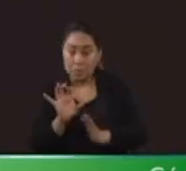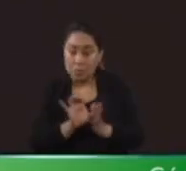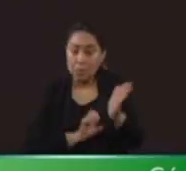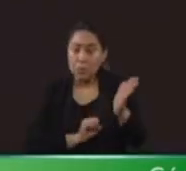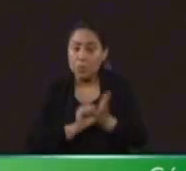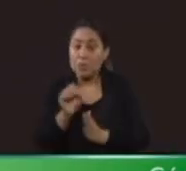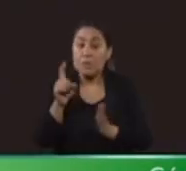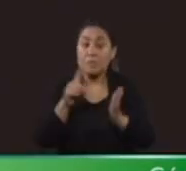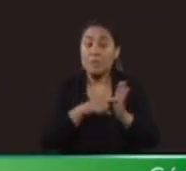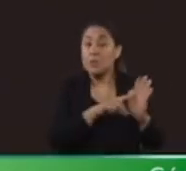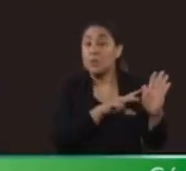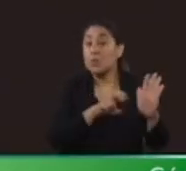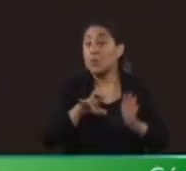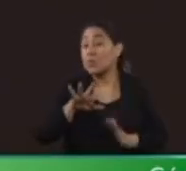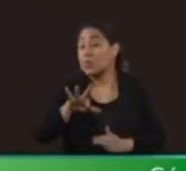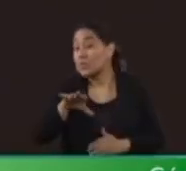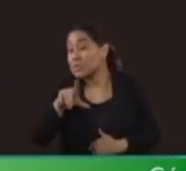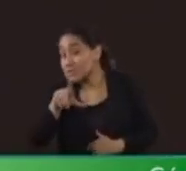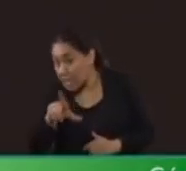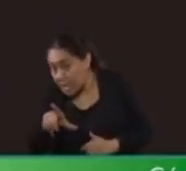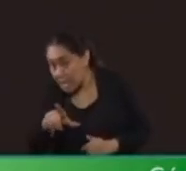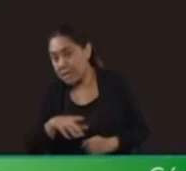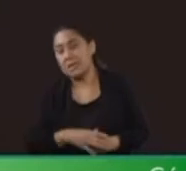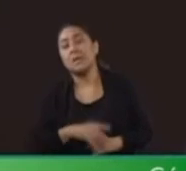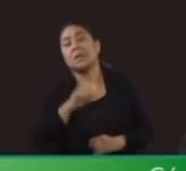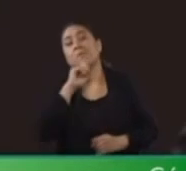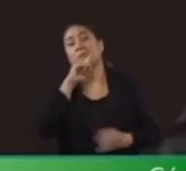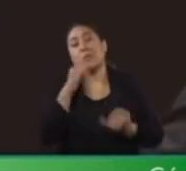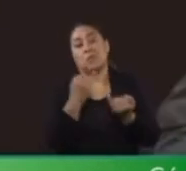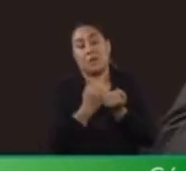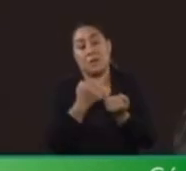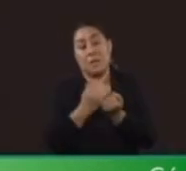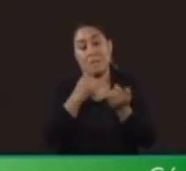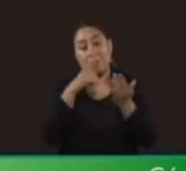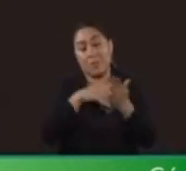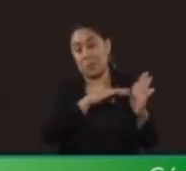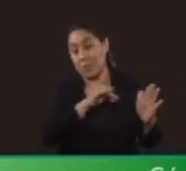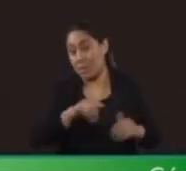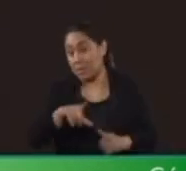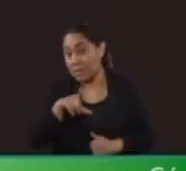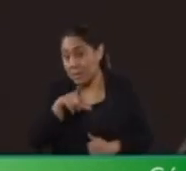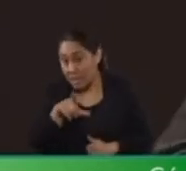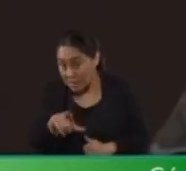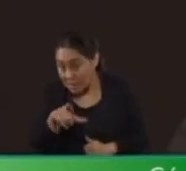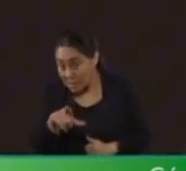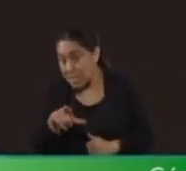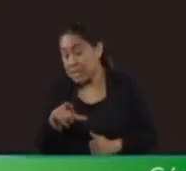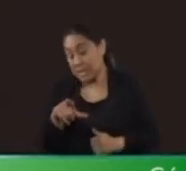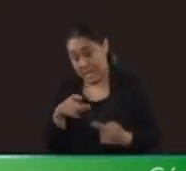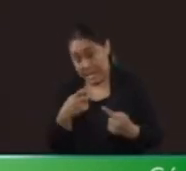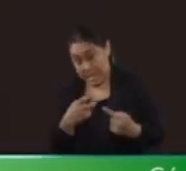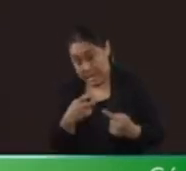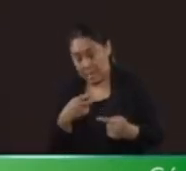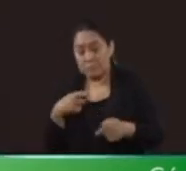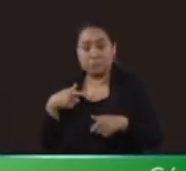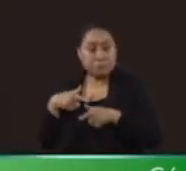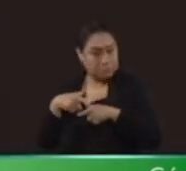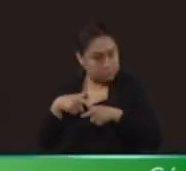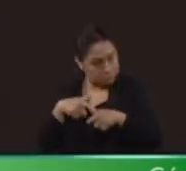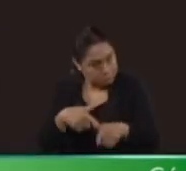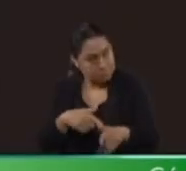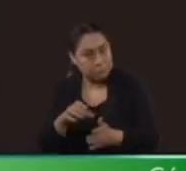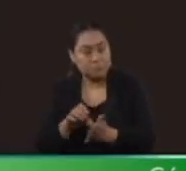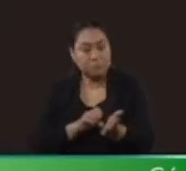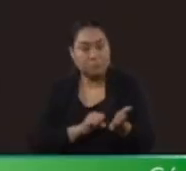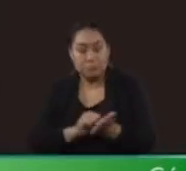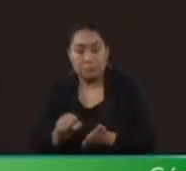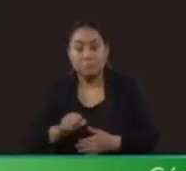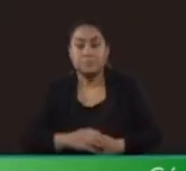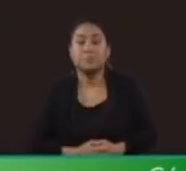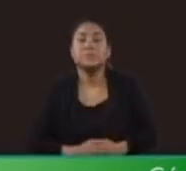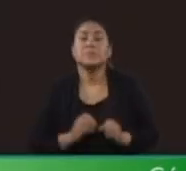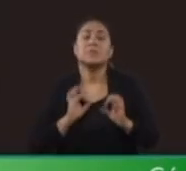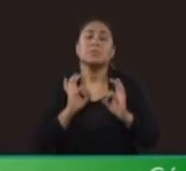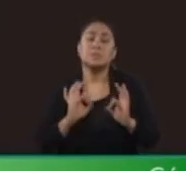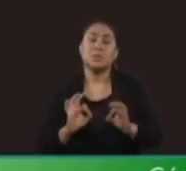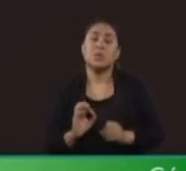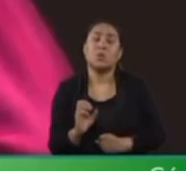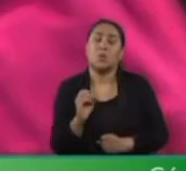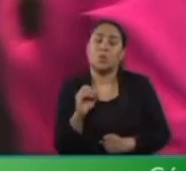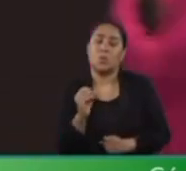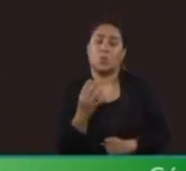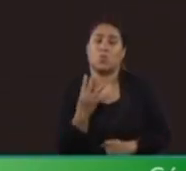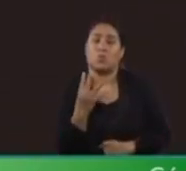1857 ni la de 1917 que hasta el día de hoy nos rige un 4 de octubre